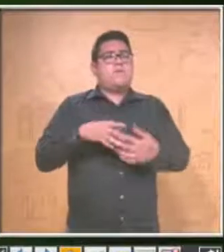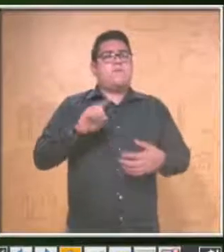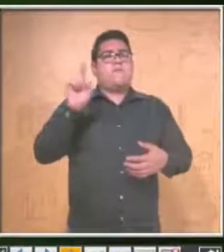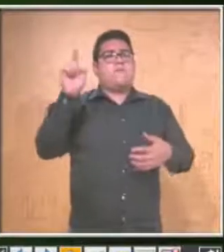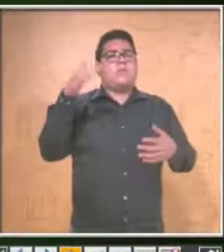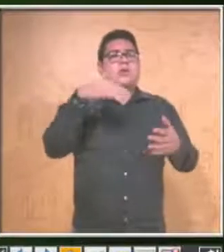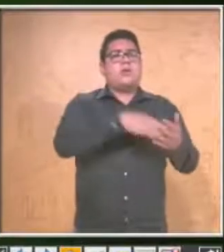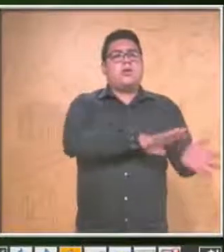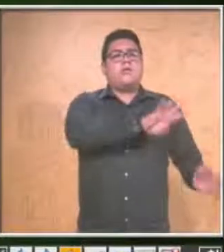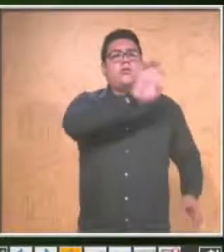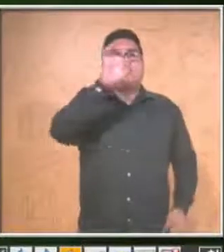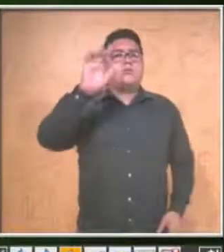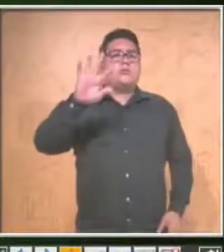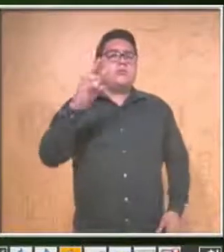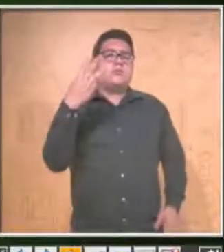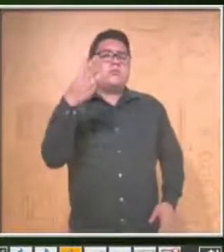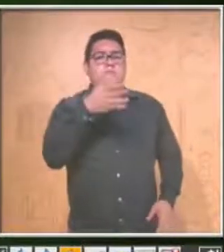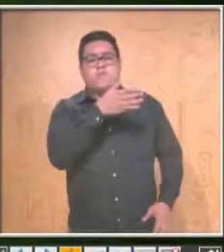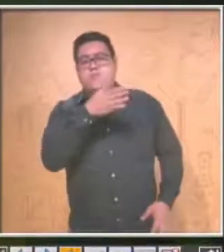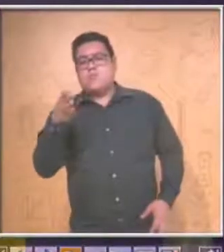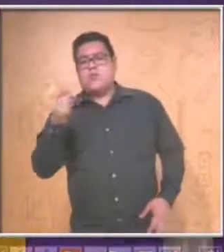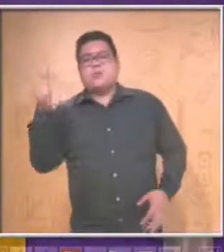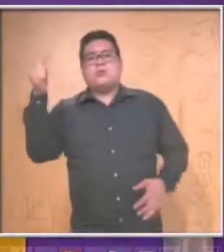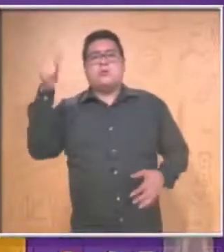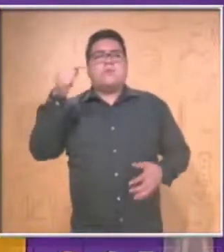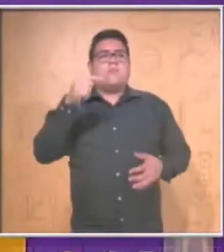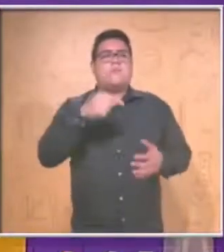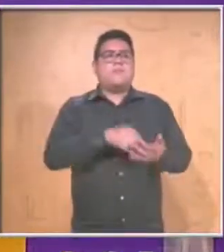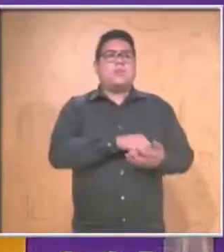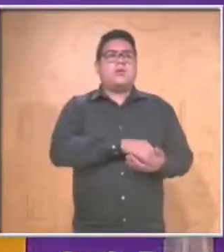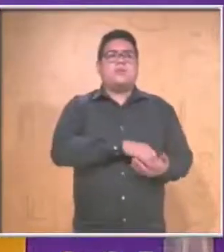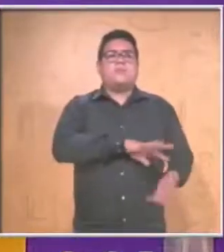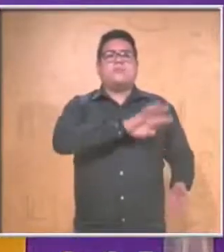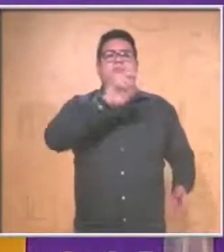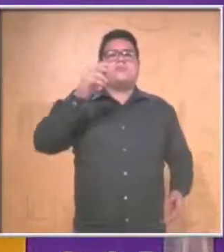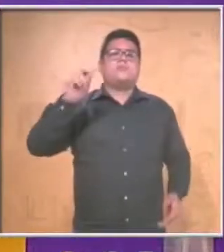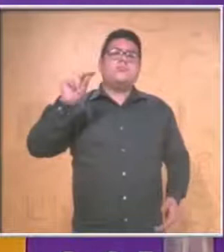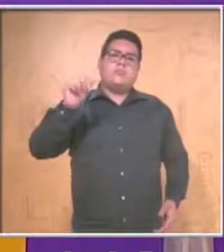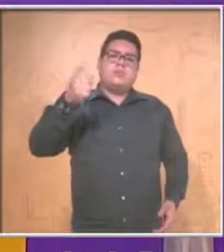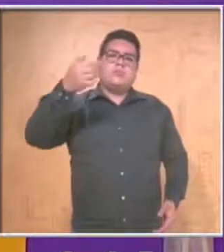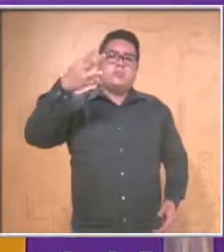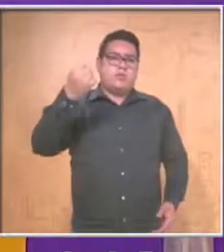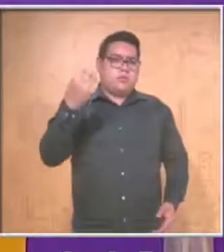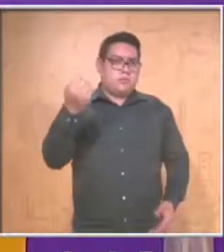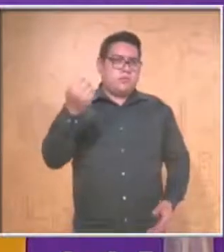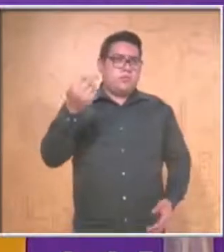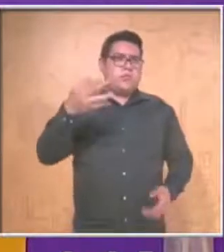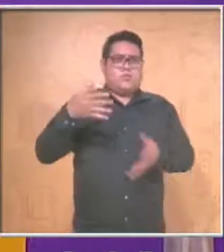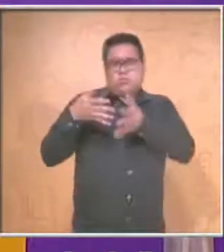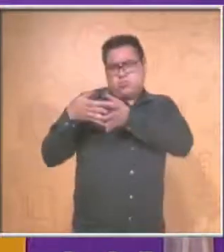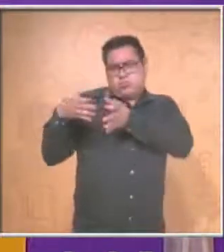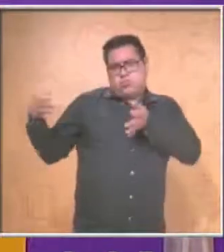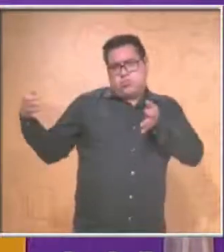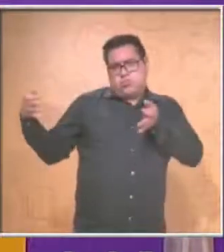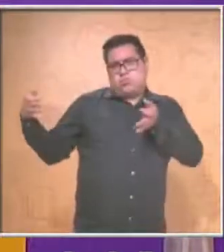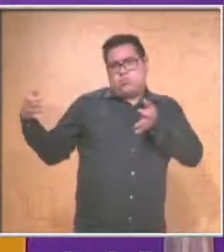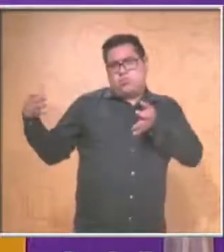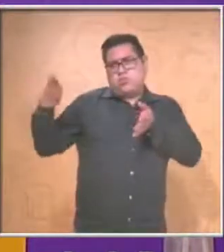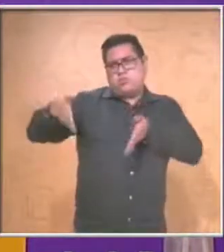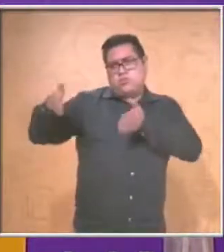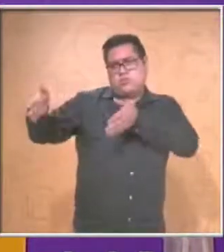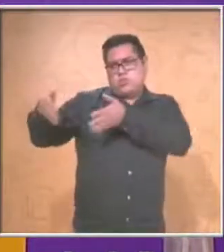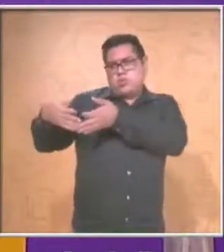1453 hasta 1789. Tenemos a lo largo de este estudio histórico de las